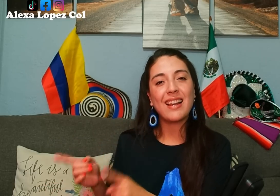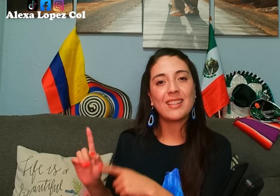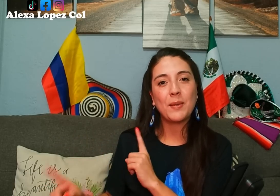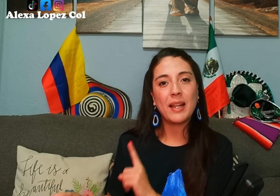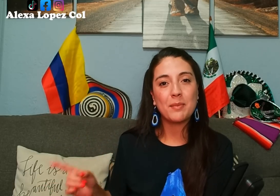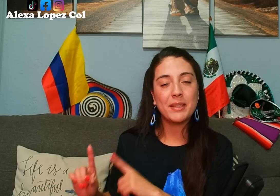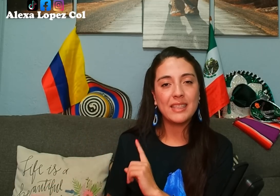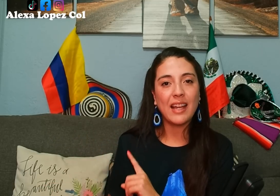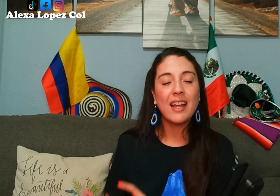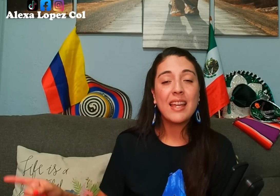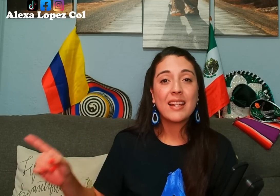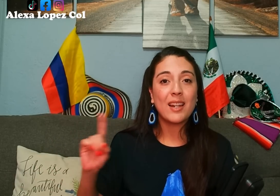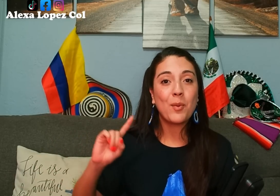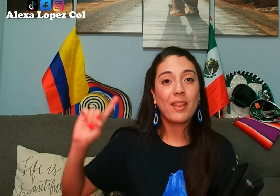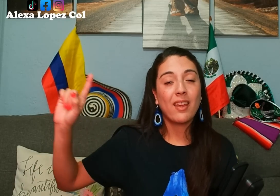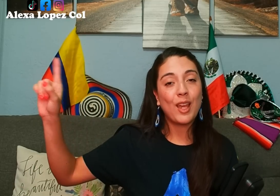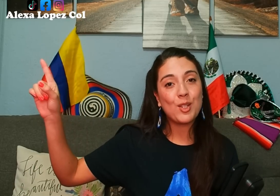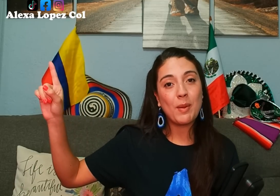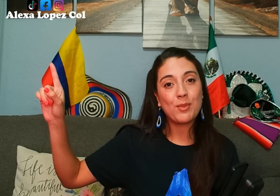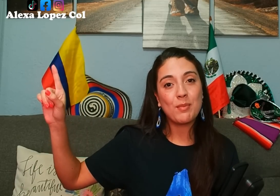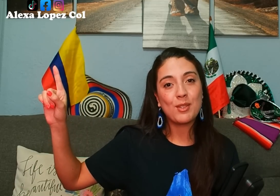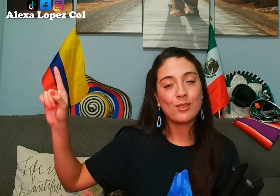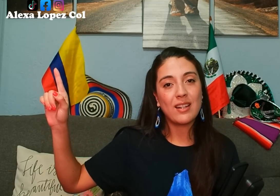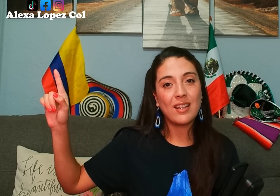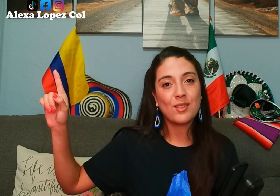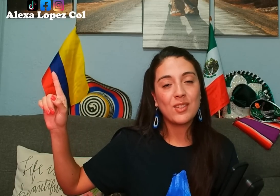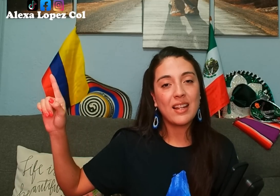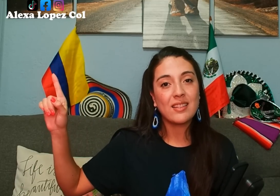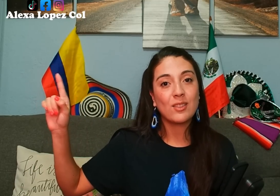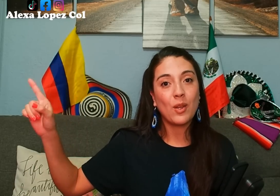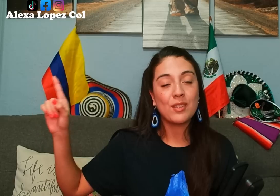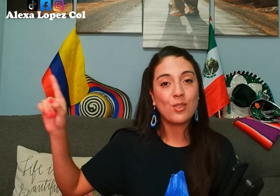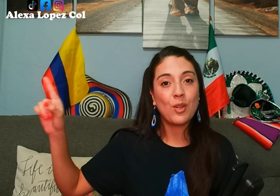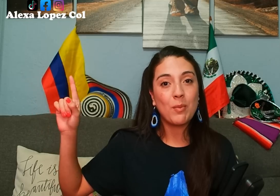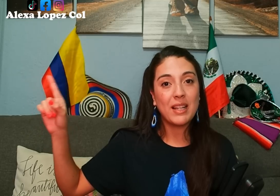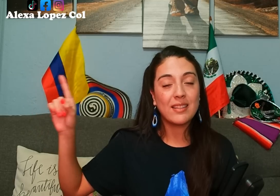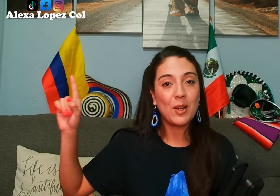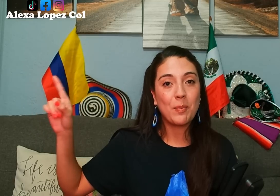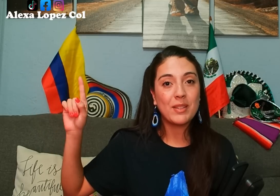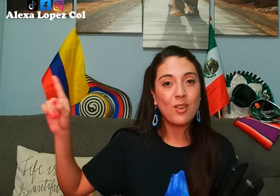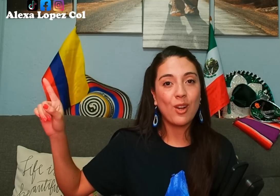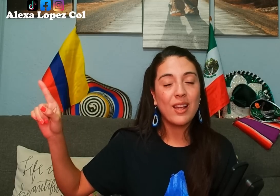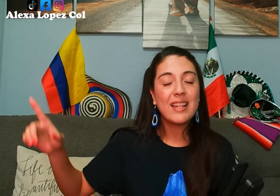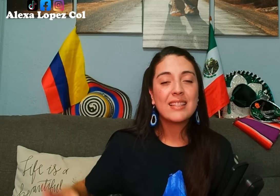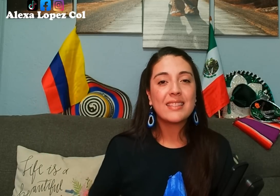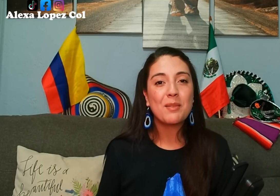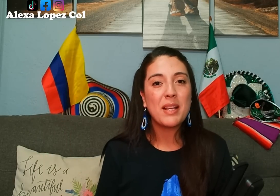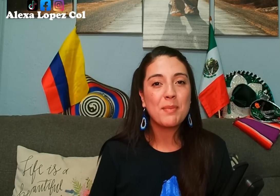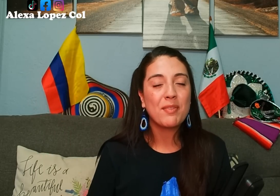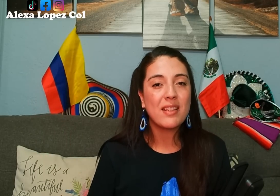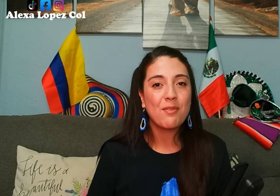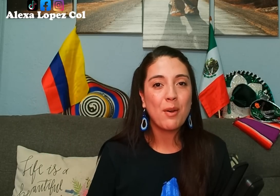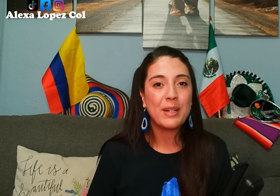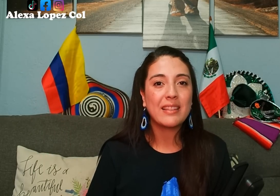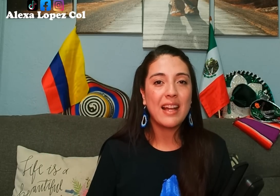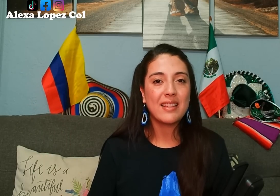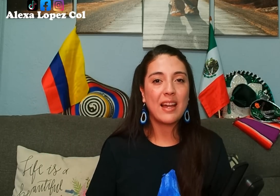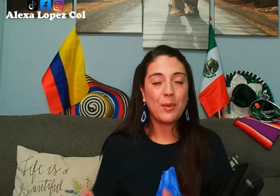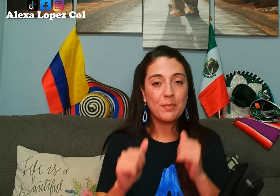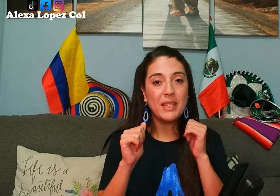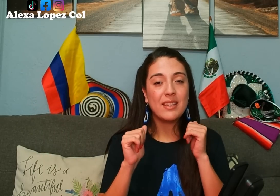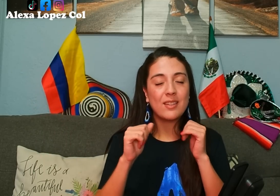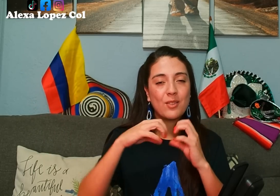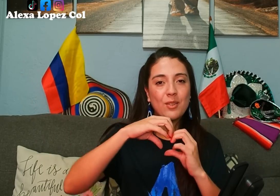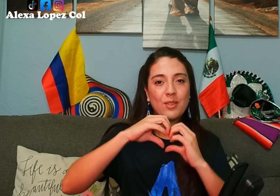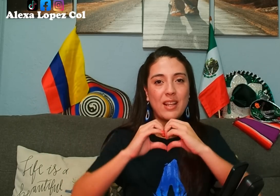al canal, activen la campanita. Recuerden que nos vemos en mis otras redes sociales, en todas estoy como Alexa López Col. Sin más, mi frase favorita ha